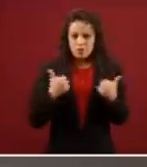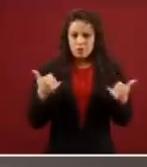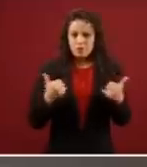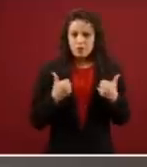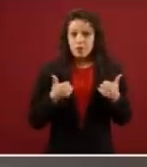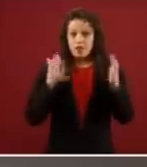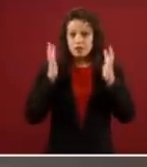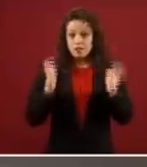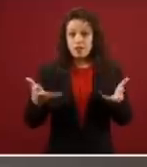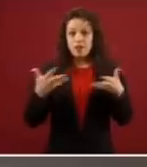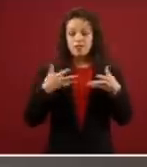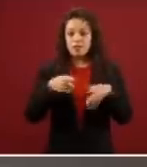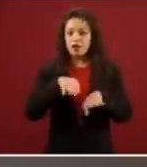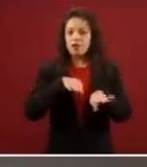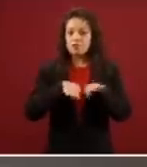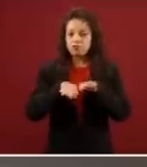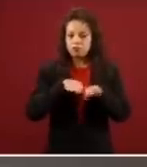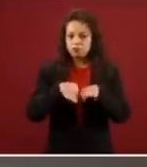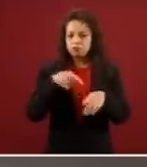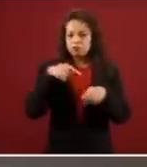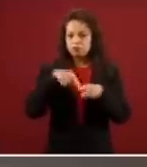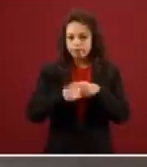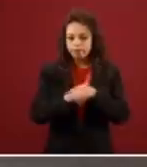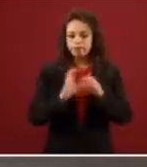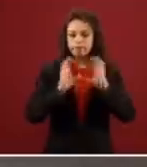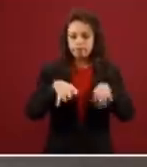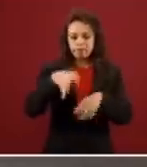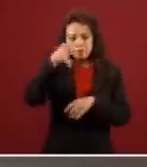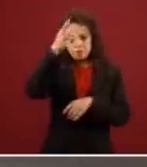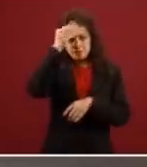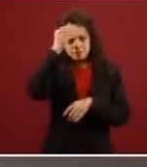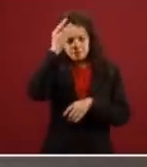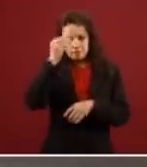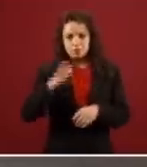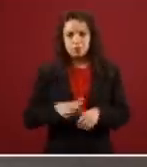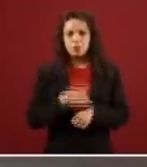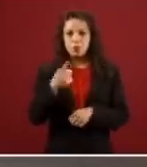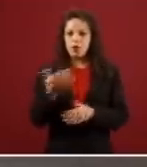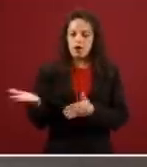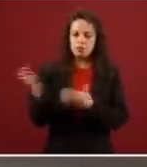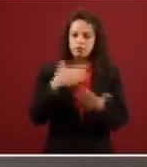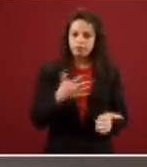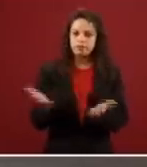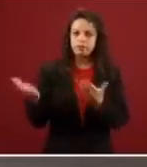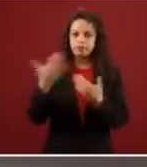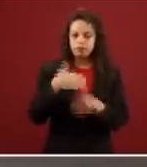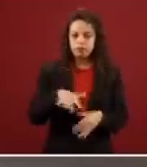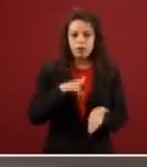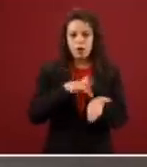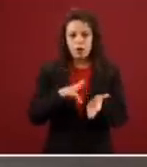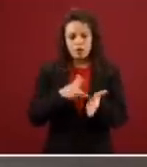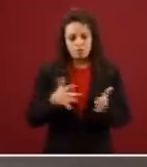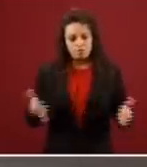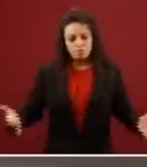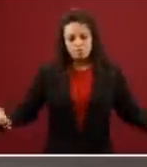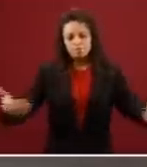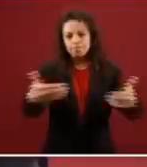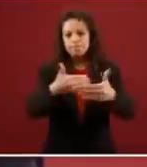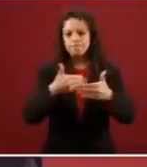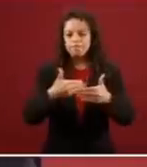están trabajando de aprendices, porque los estamos jalando, los estamos abrazando para que no sean